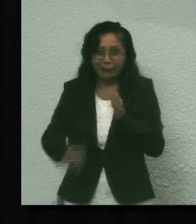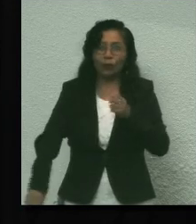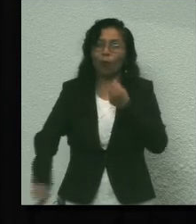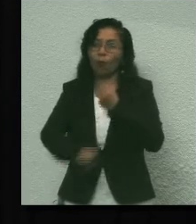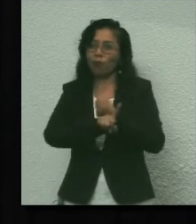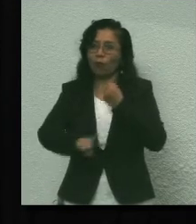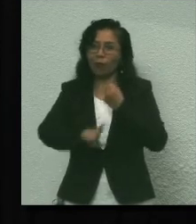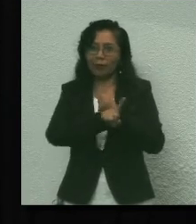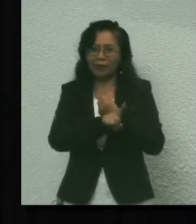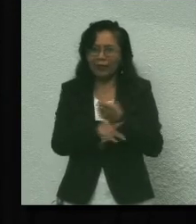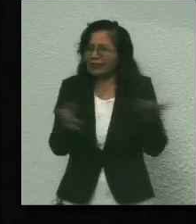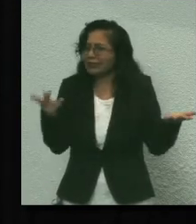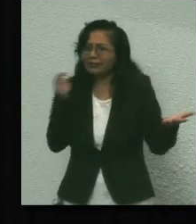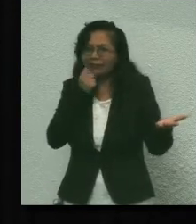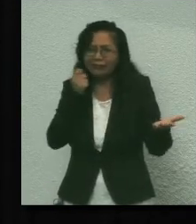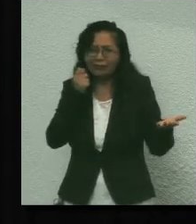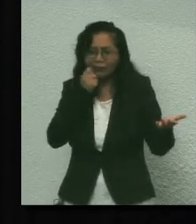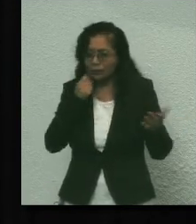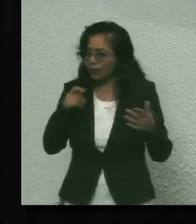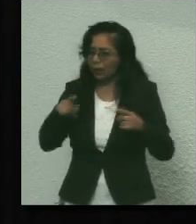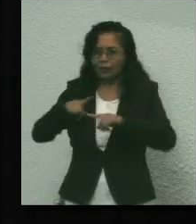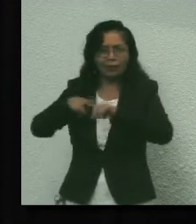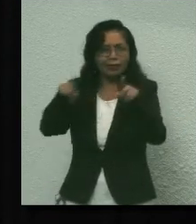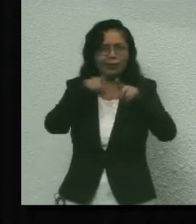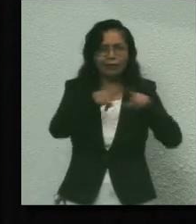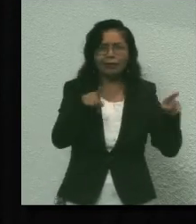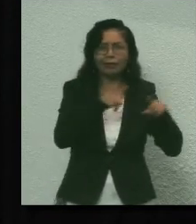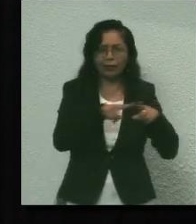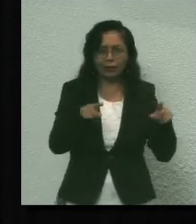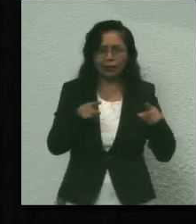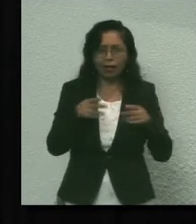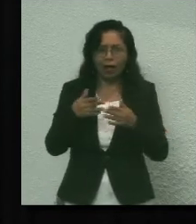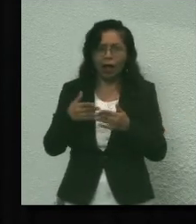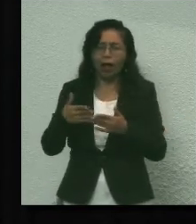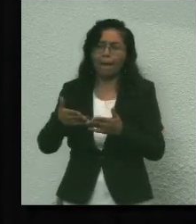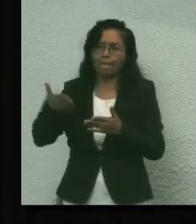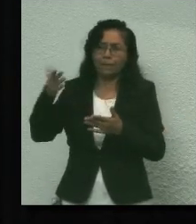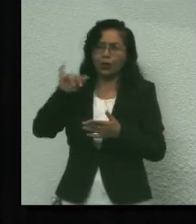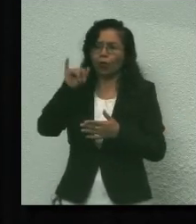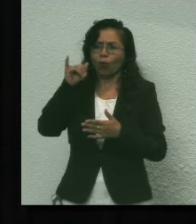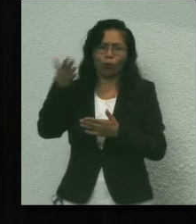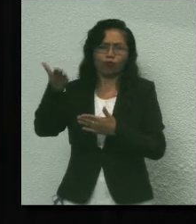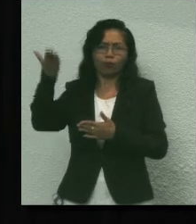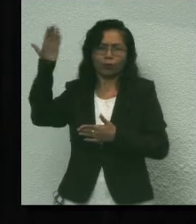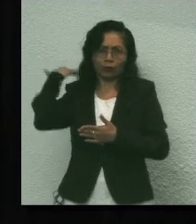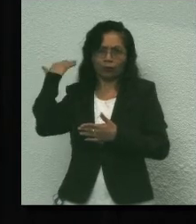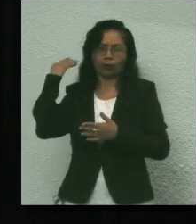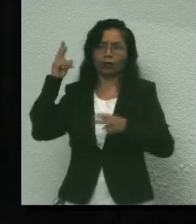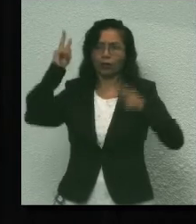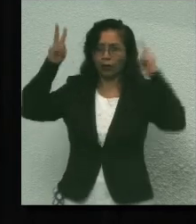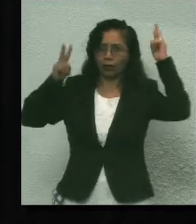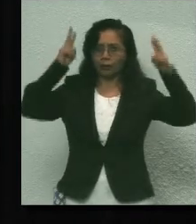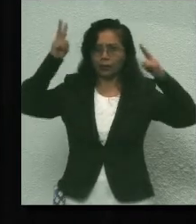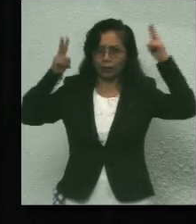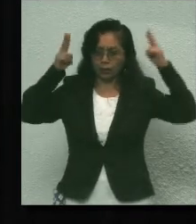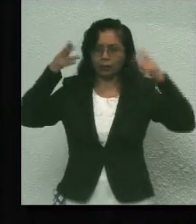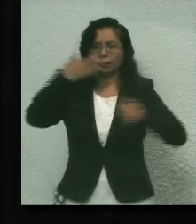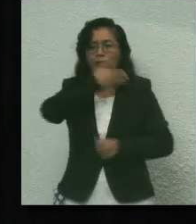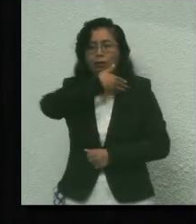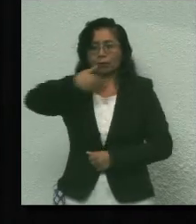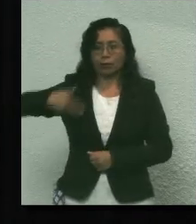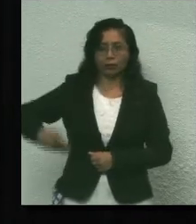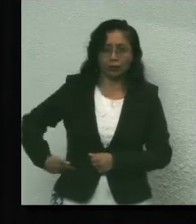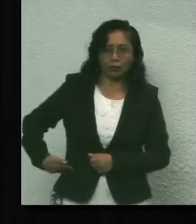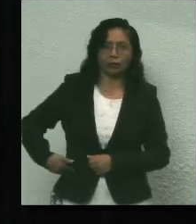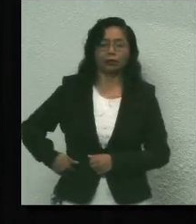de nuestras convergencias y descensos el pasado junio en la última visita de nuestro presidente de la